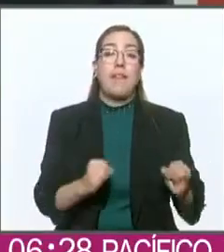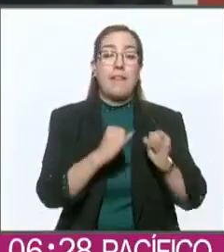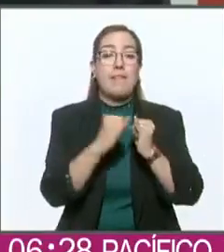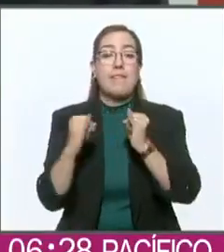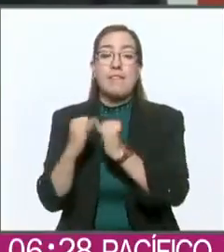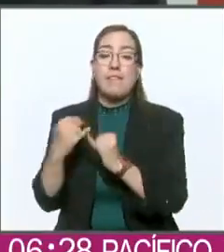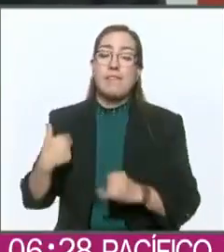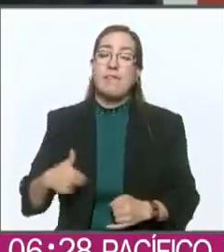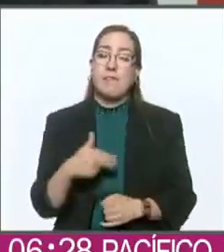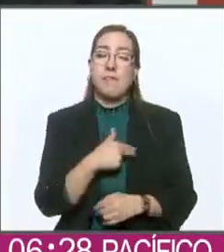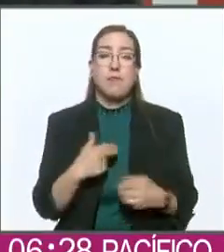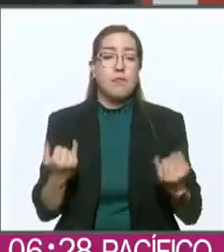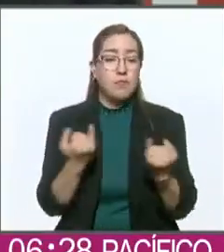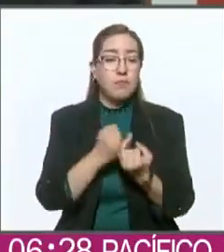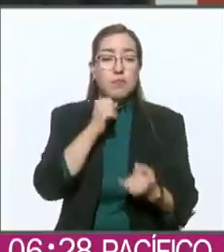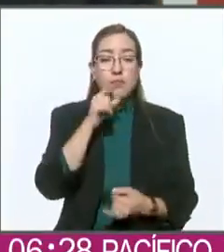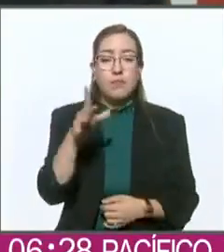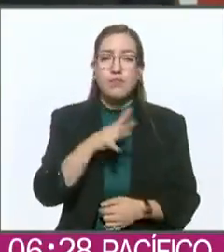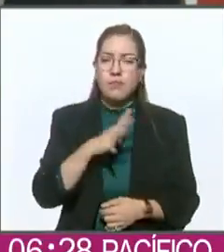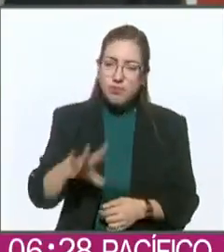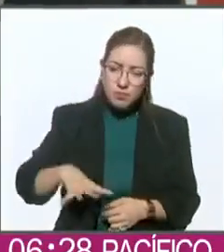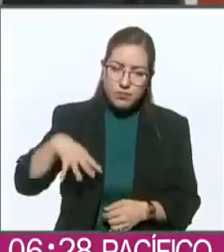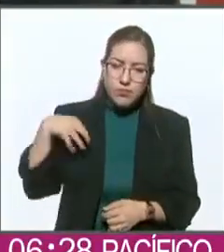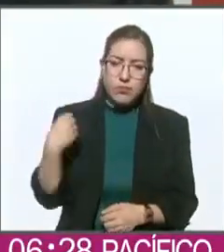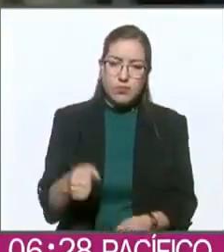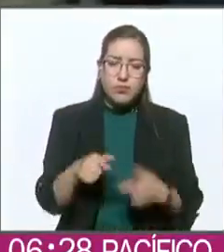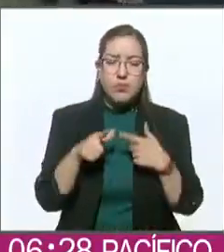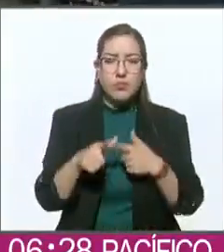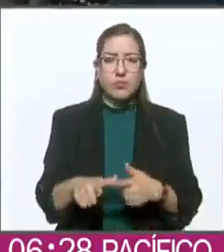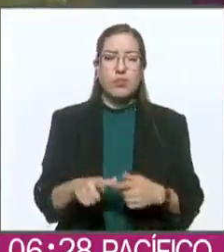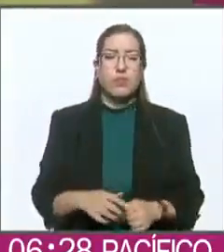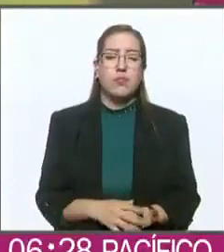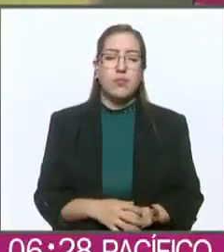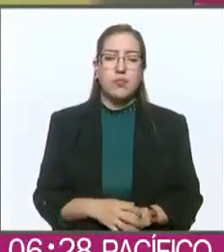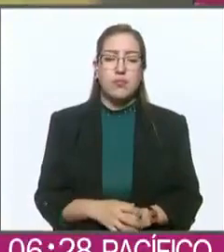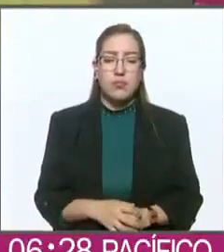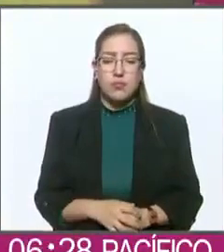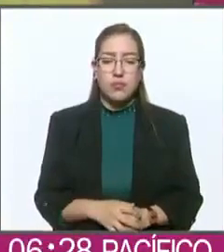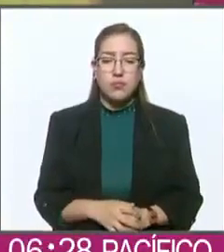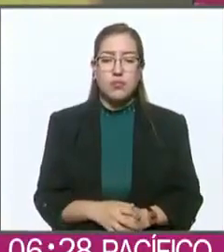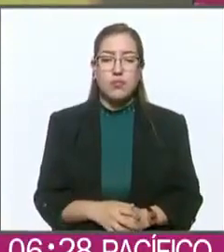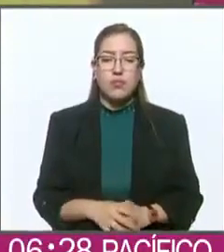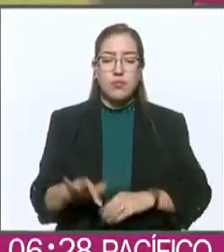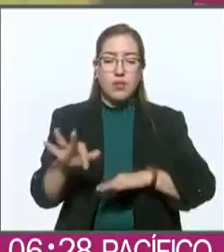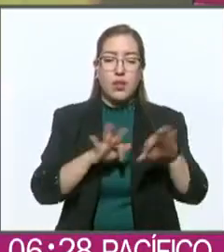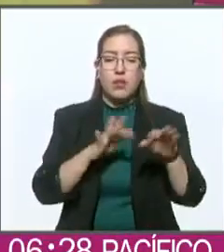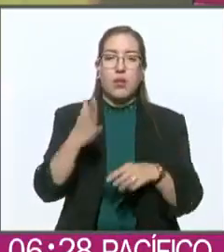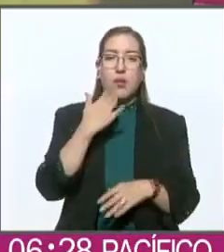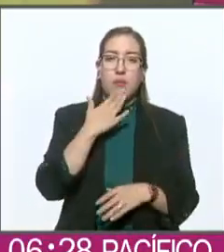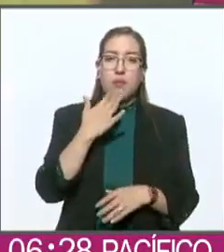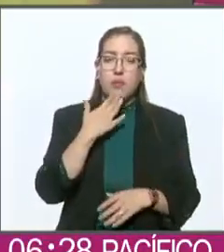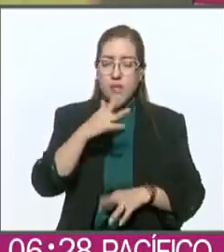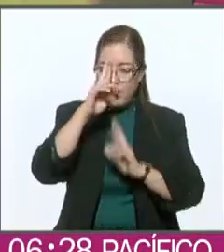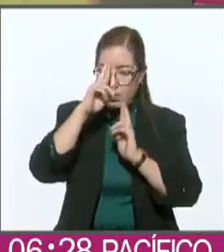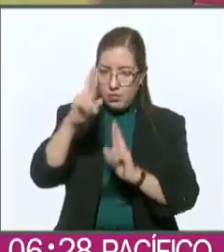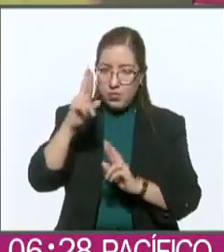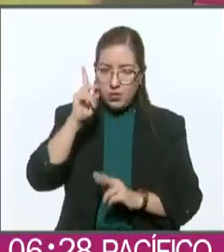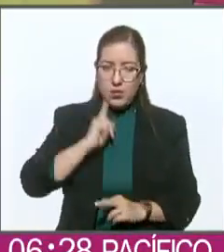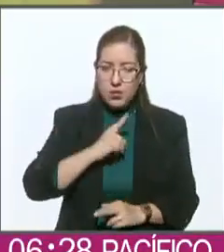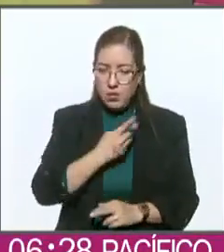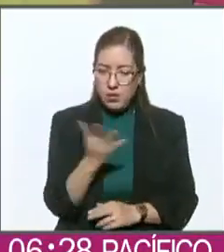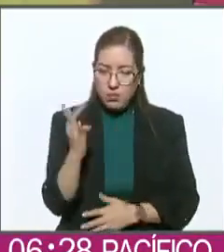representamos. Tenemos un gran trabajo por hacer, Bien. una labor que debe dignificar a las mujeres en todos los